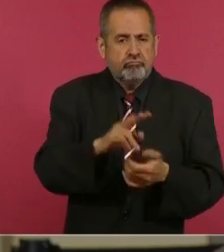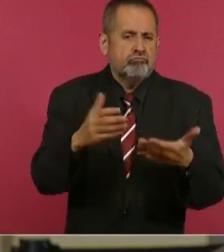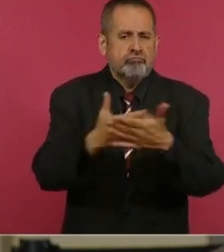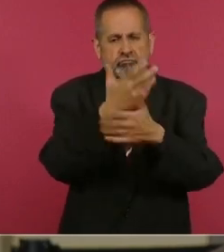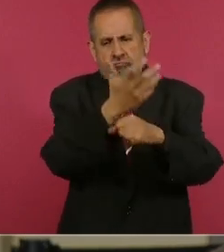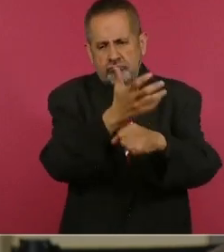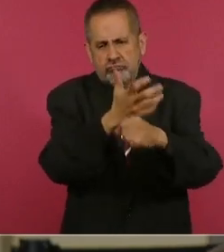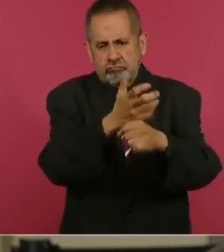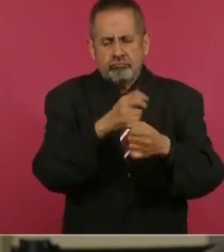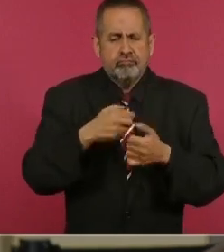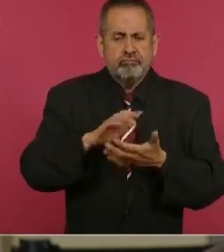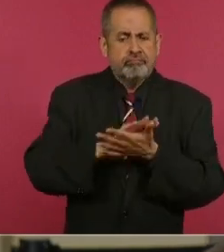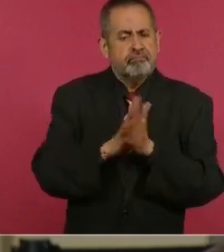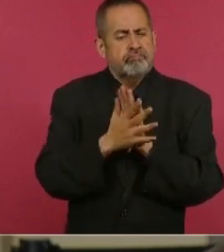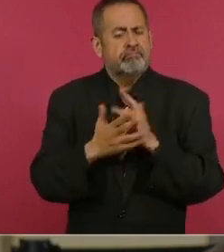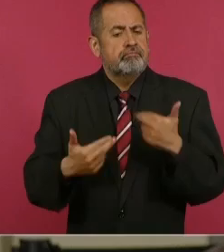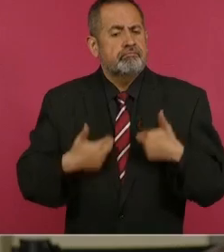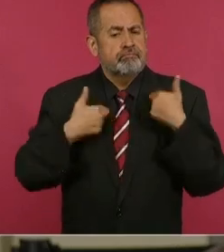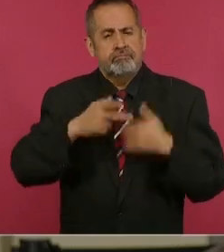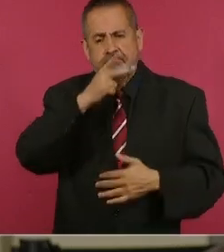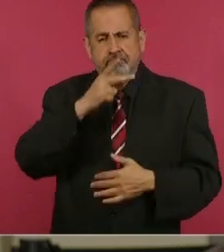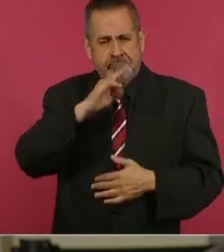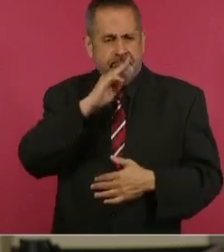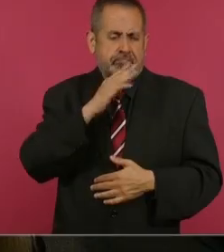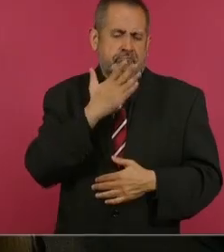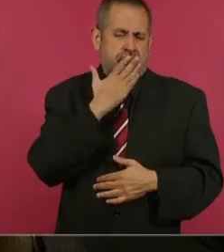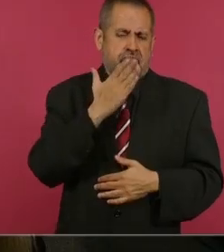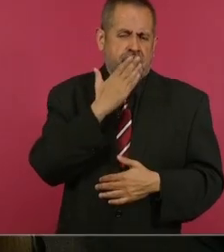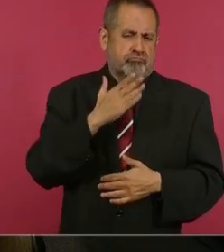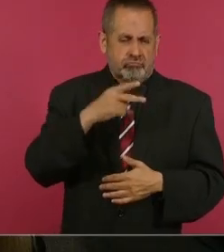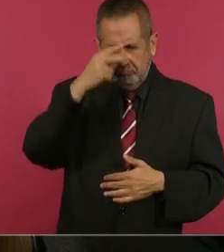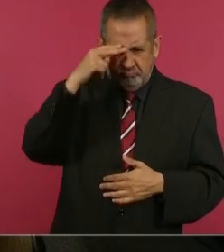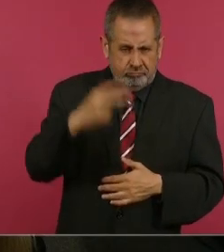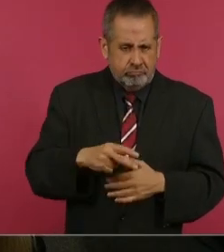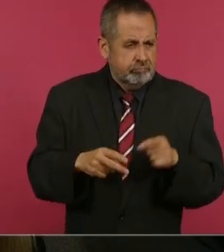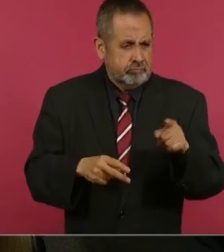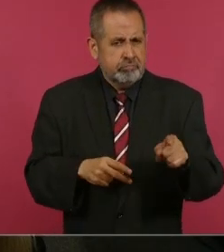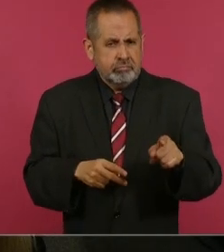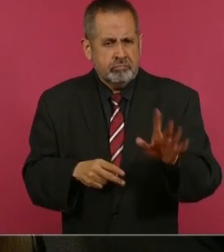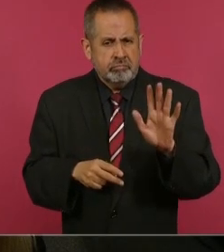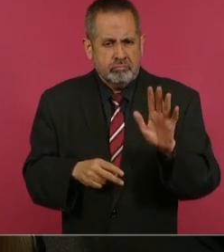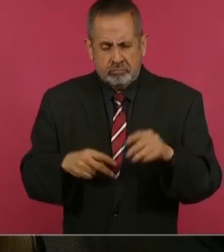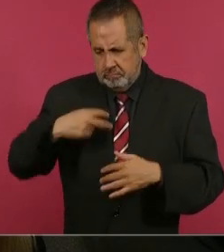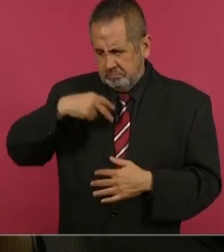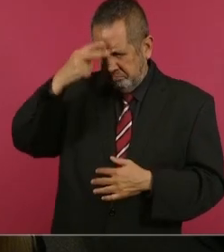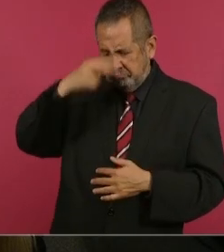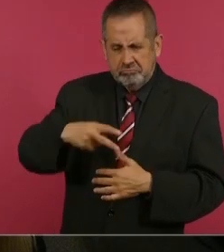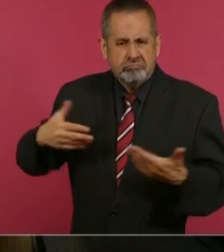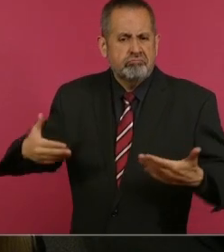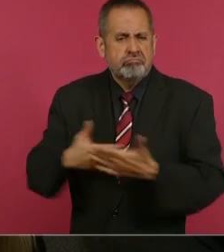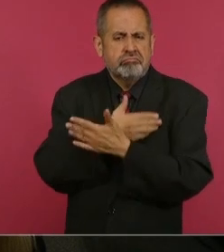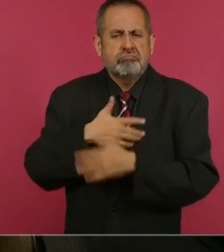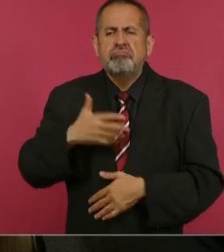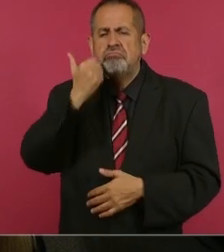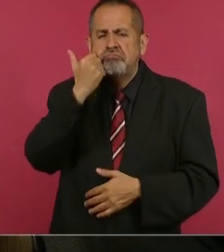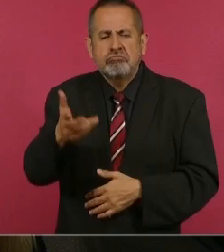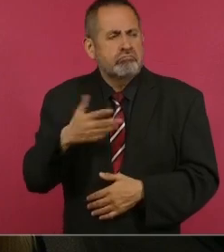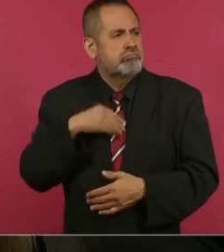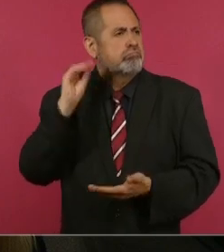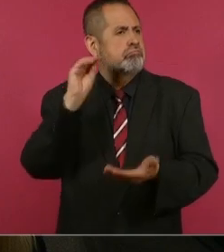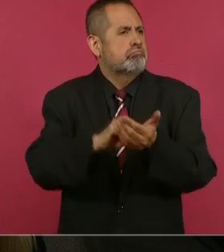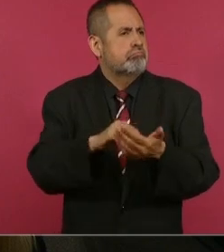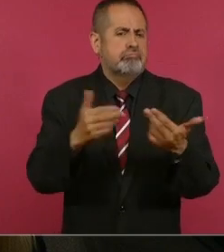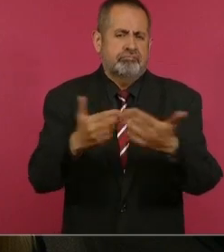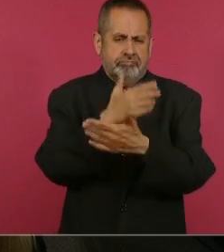Estados Unidos, pero de padres sonorenses. Como dicen los mexicanos, nacemos donde nos da la gana, al final de cuentas nació en